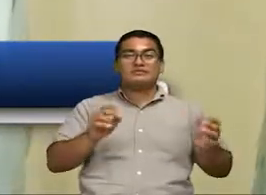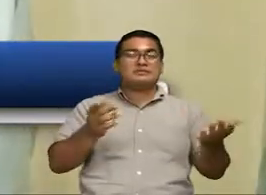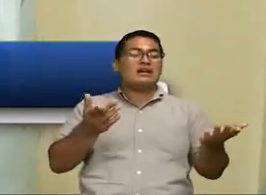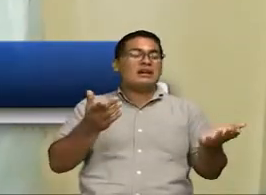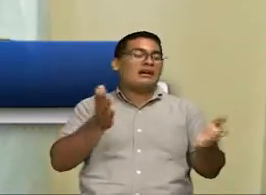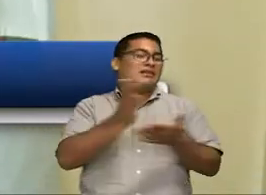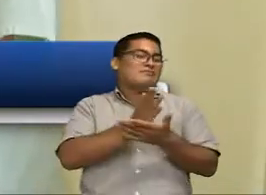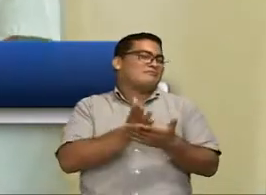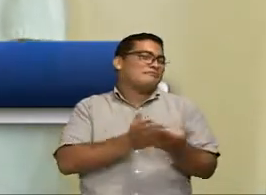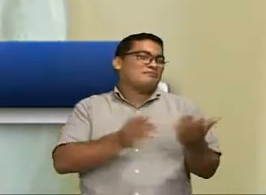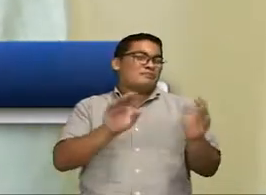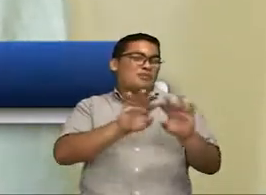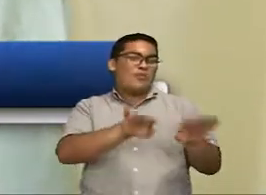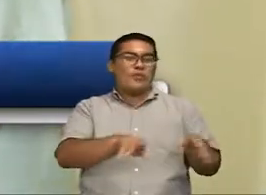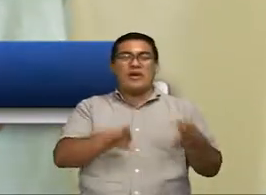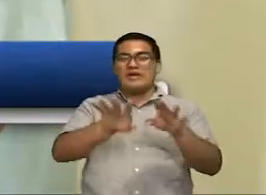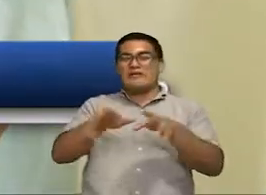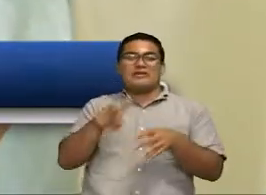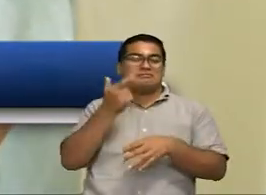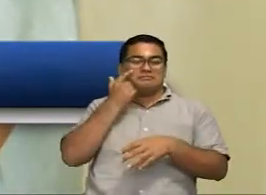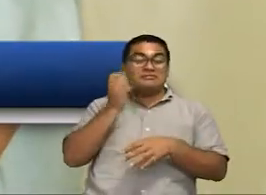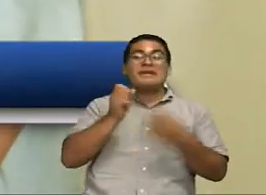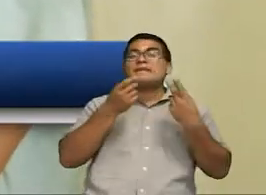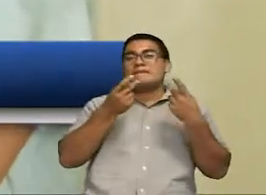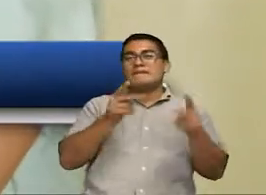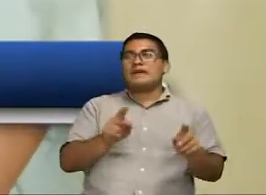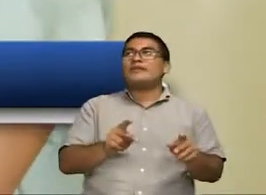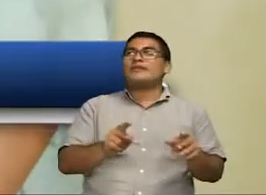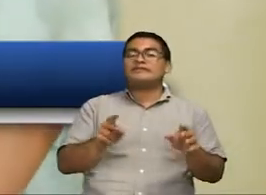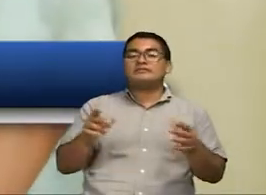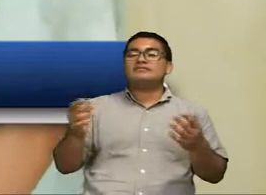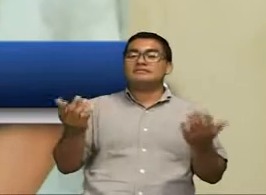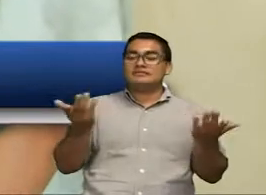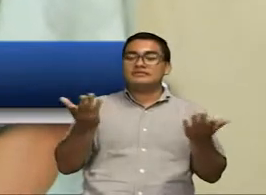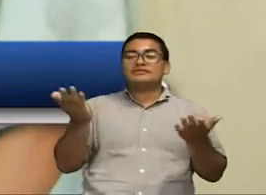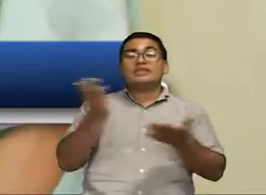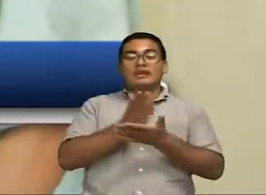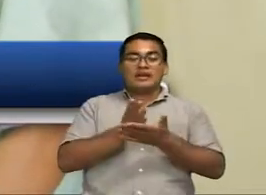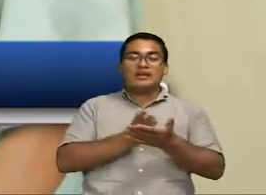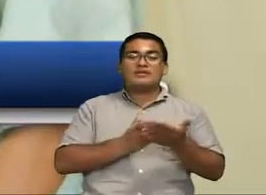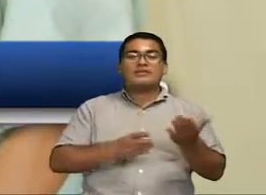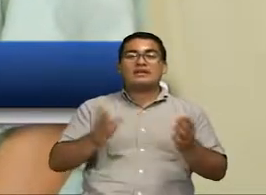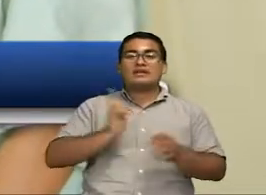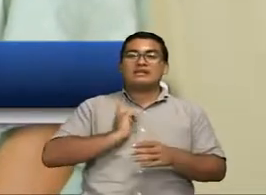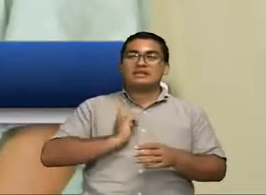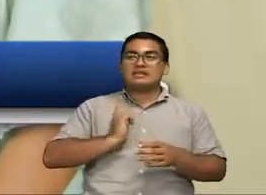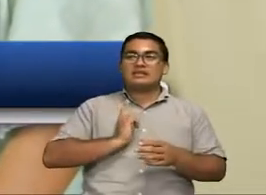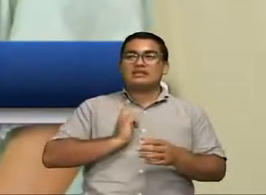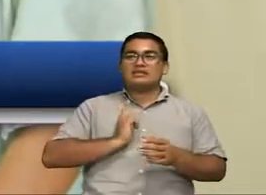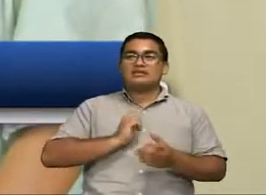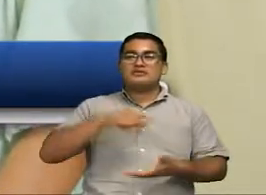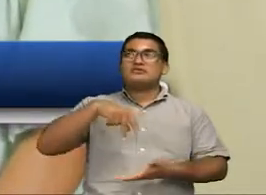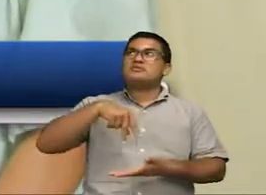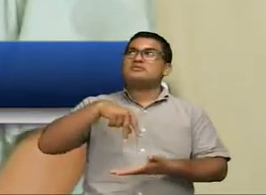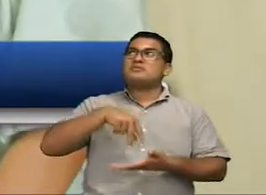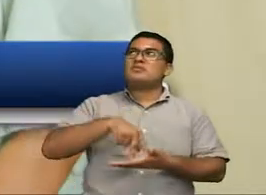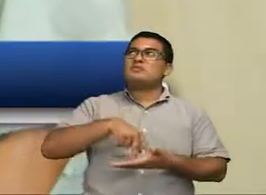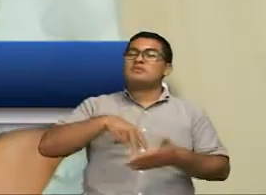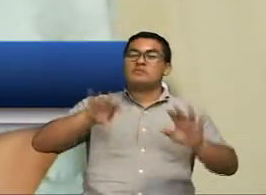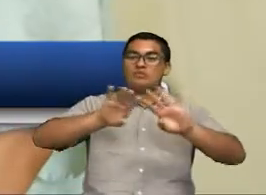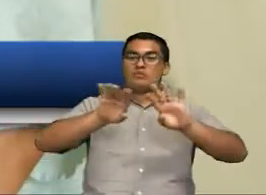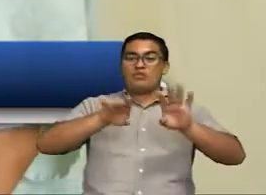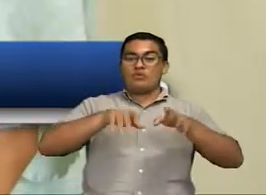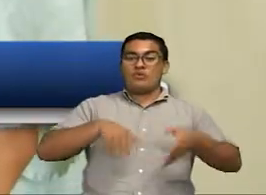las posiciones, pero las más frecuentes son las que están horizontales, como la paciente que está